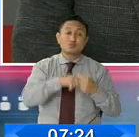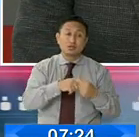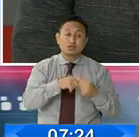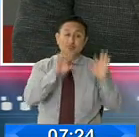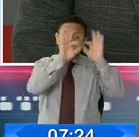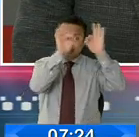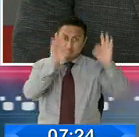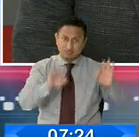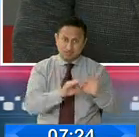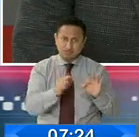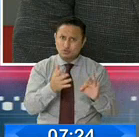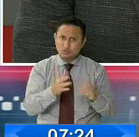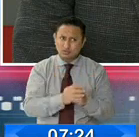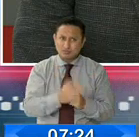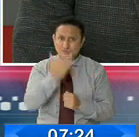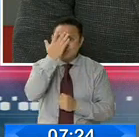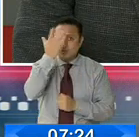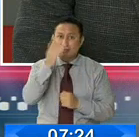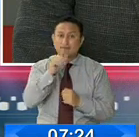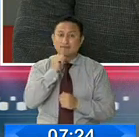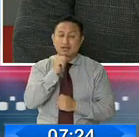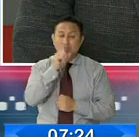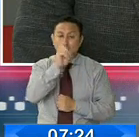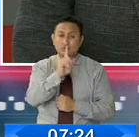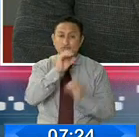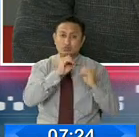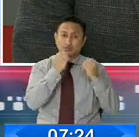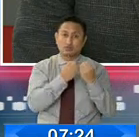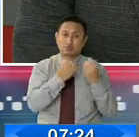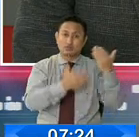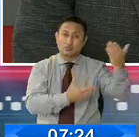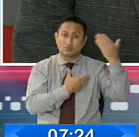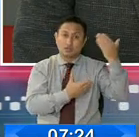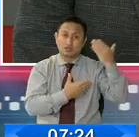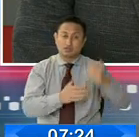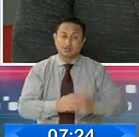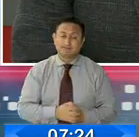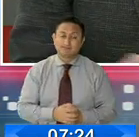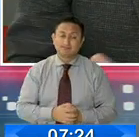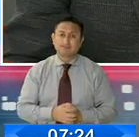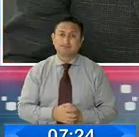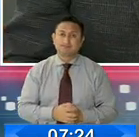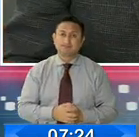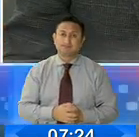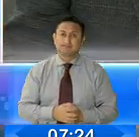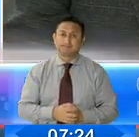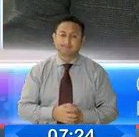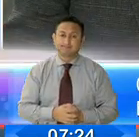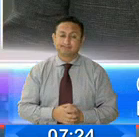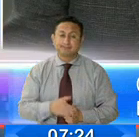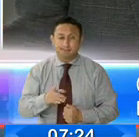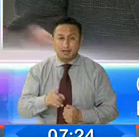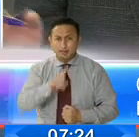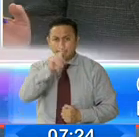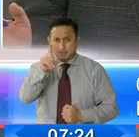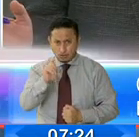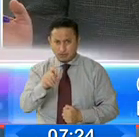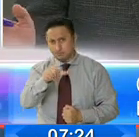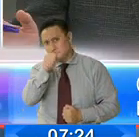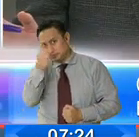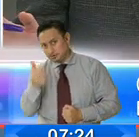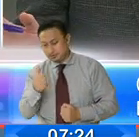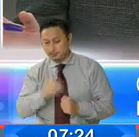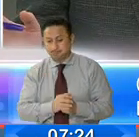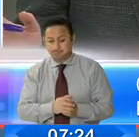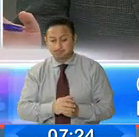de candidatos? Porque falta de una organización política resolver. ¿Qué opinión le merece usted? El día